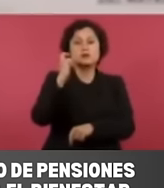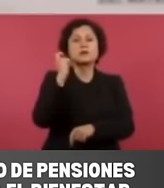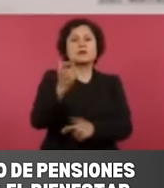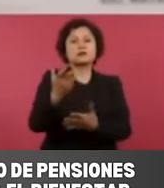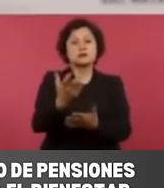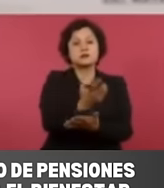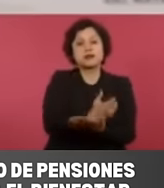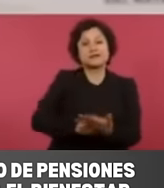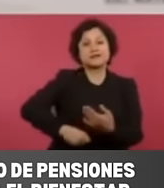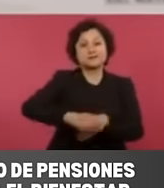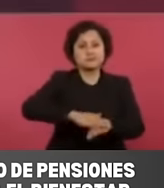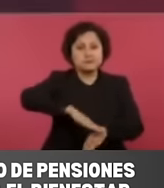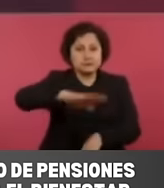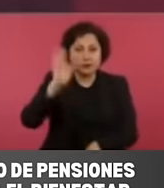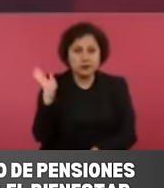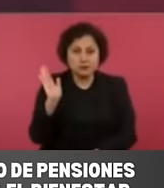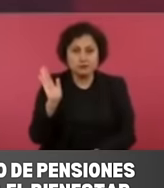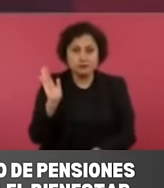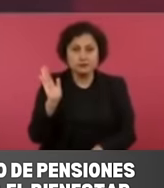O sea,